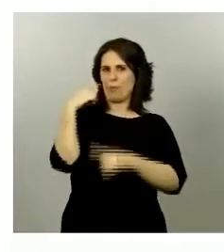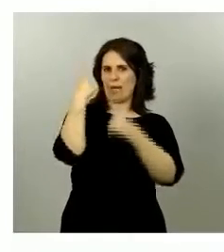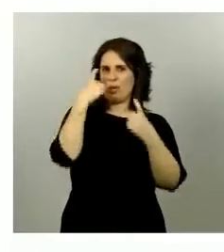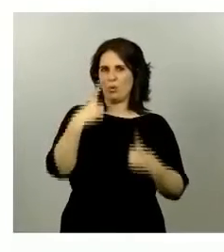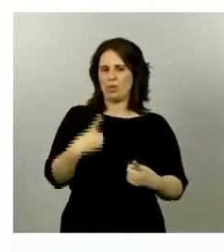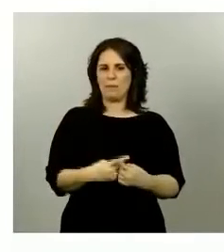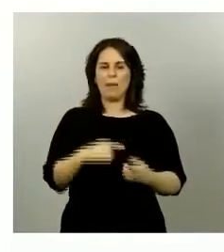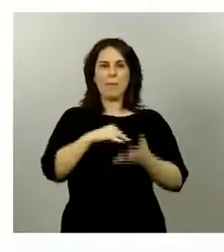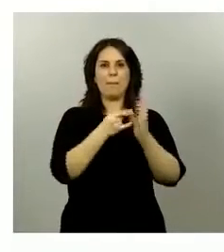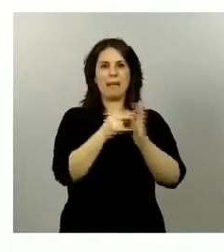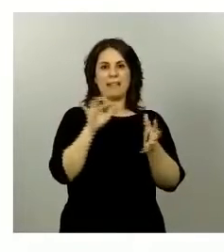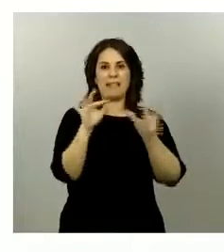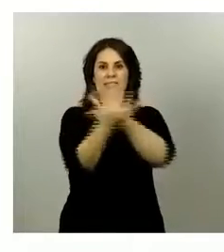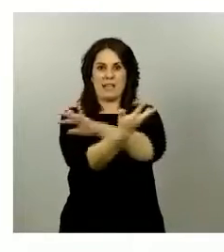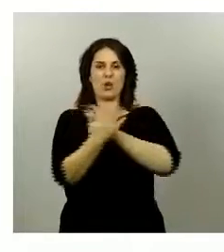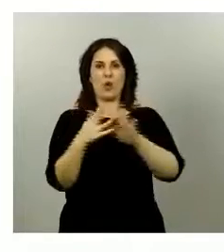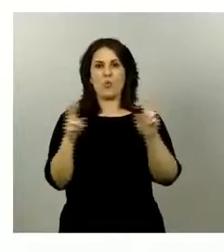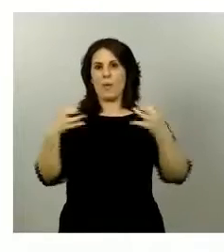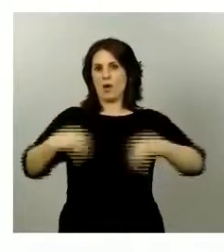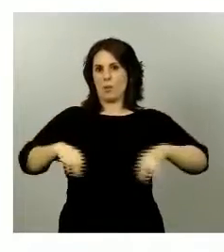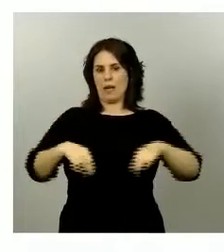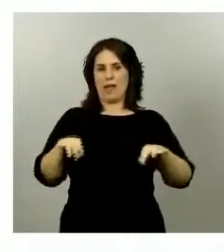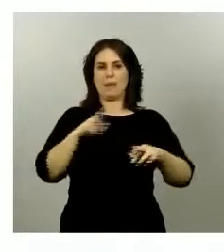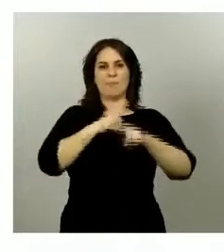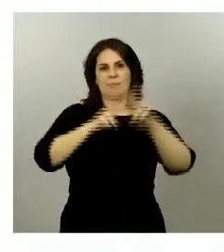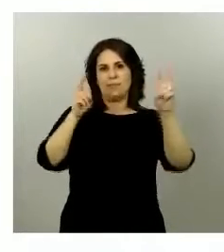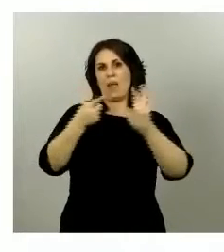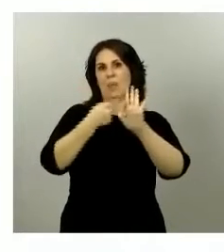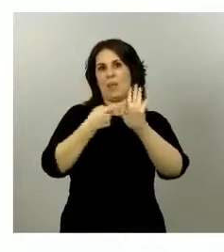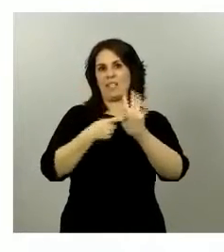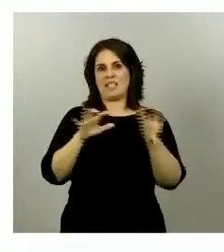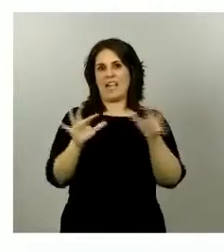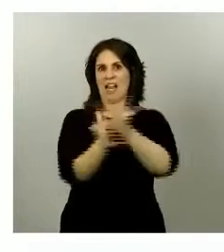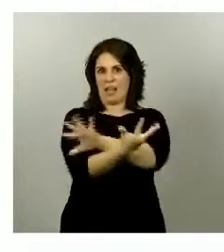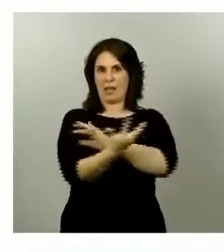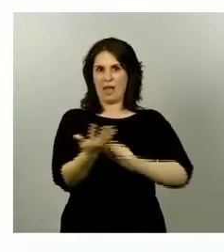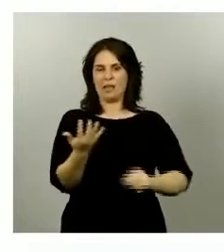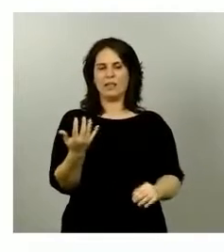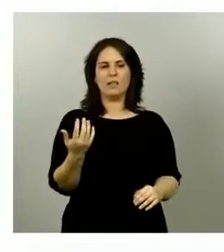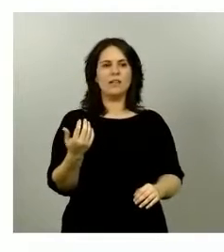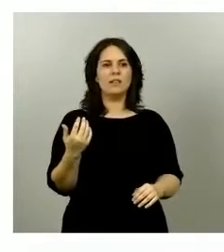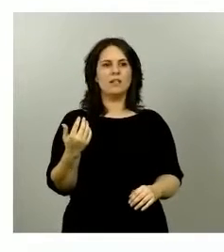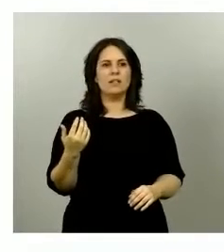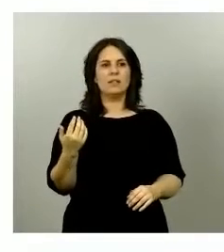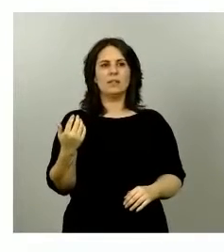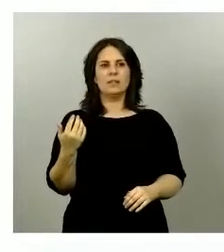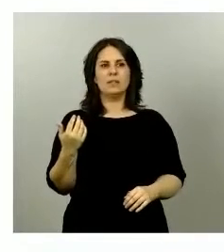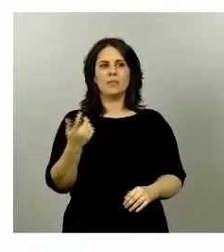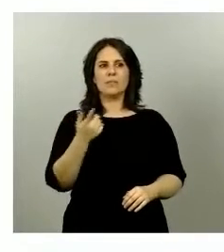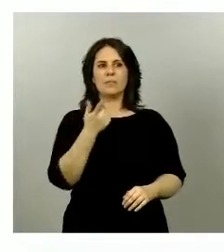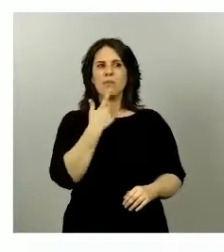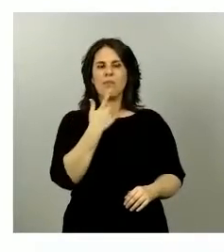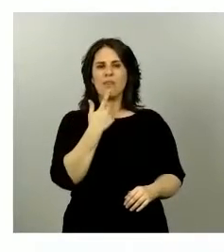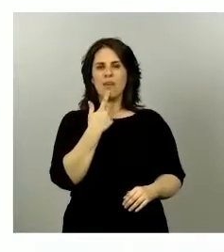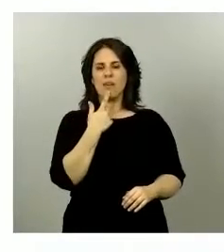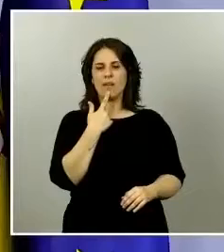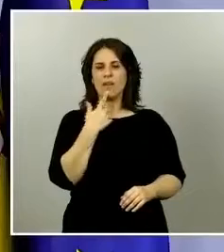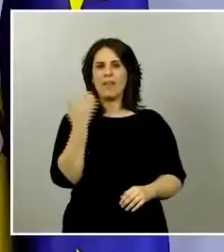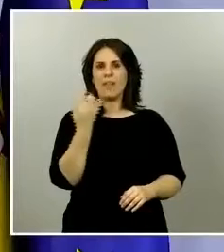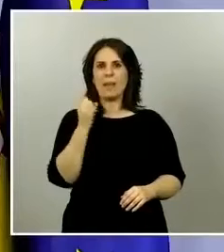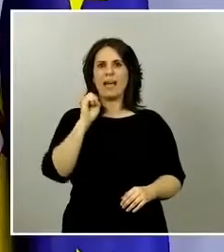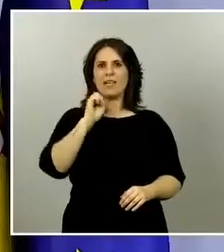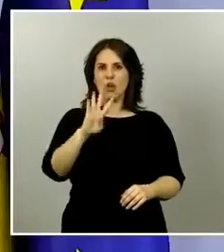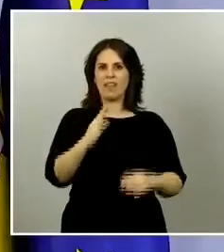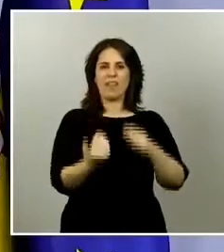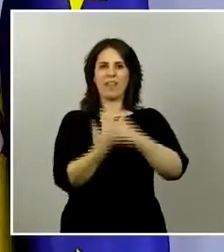de Ministros. Muchas gracias, Nerea, por su pregunta. El plan de transición a la nueva normalidad, el plan de desescalada que se aprobó en su día y que se